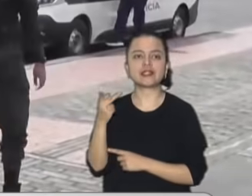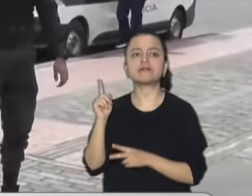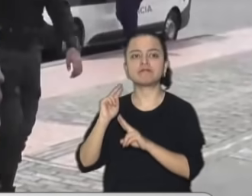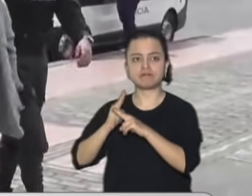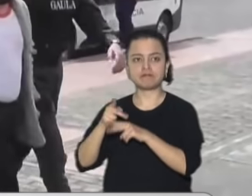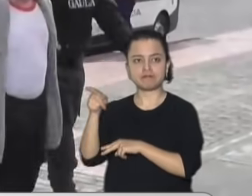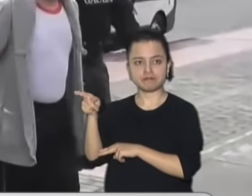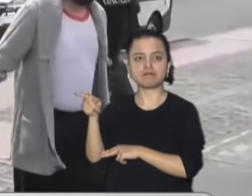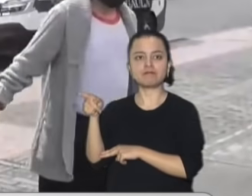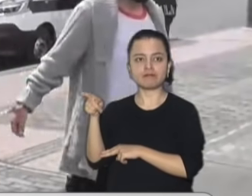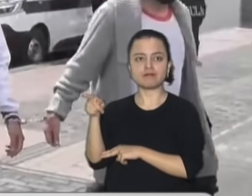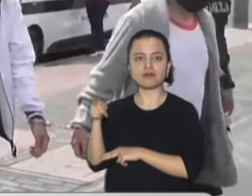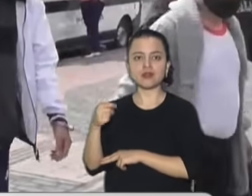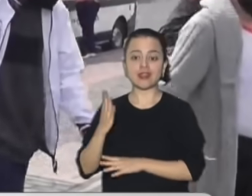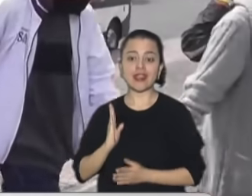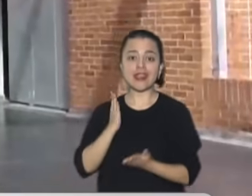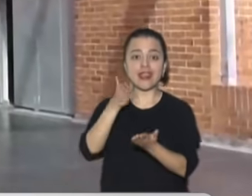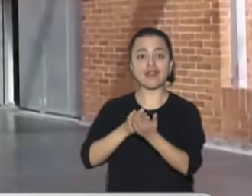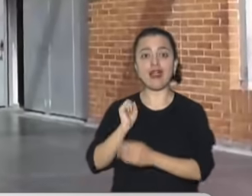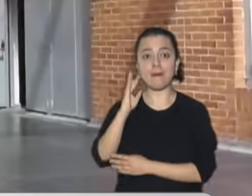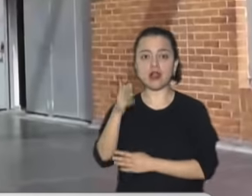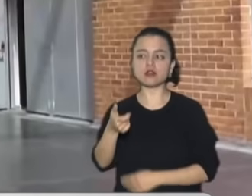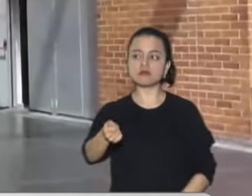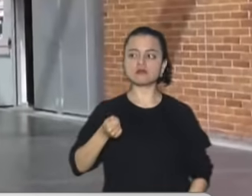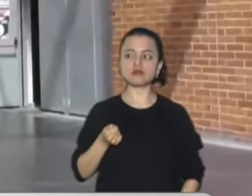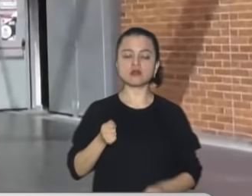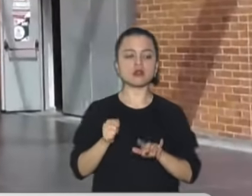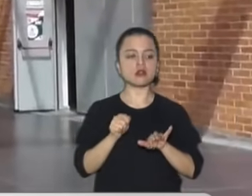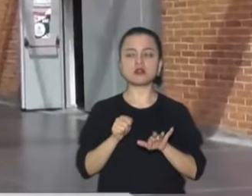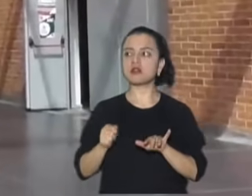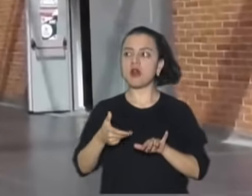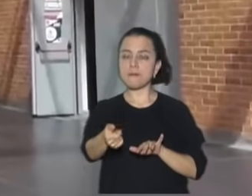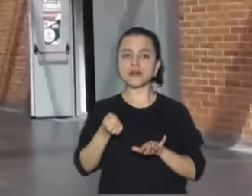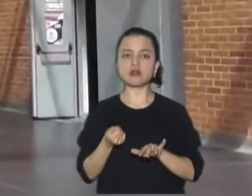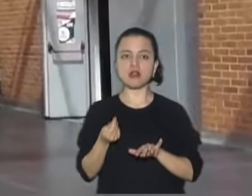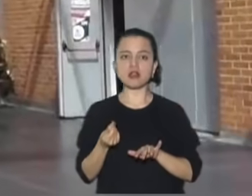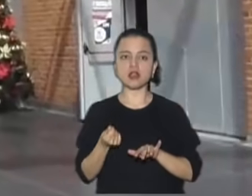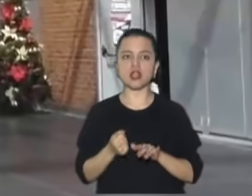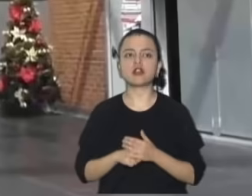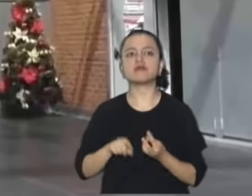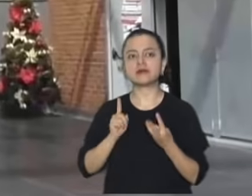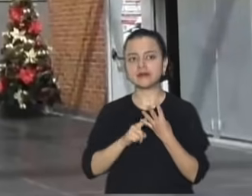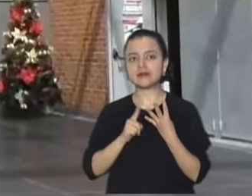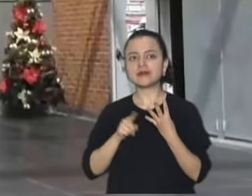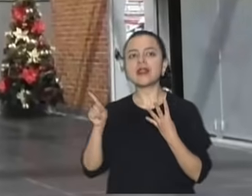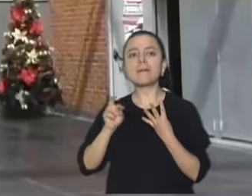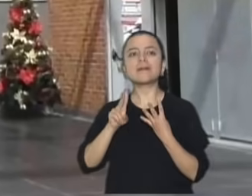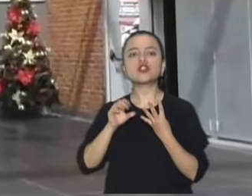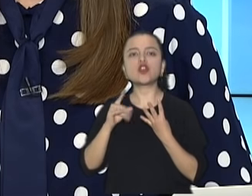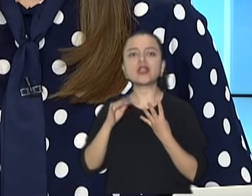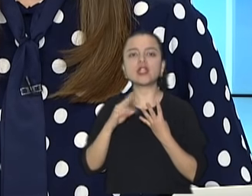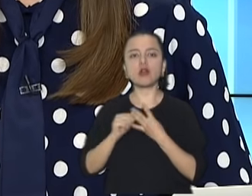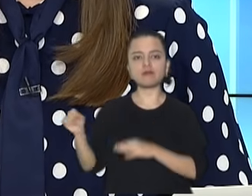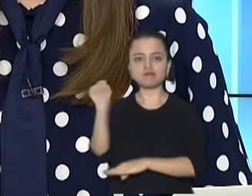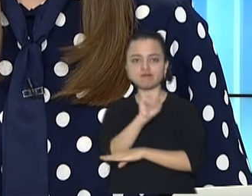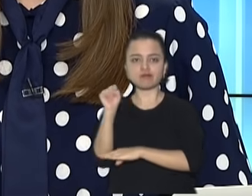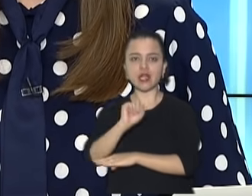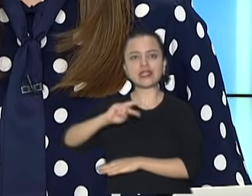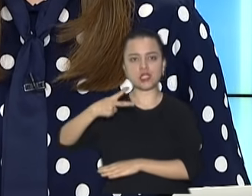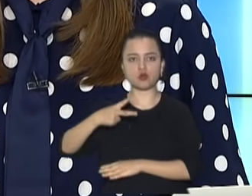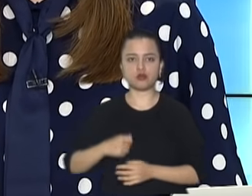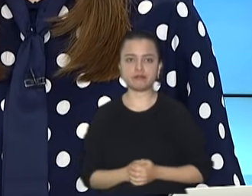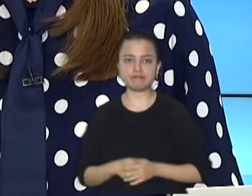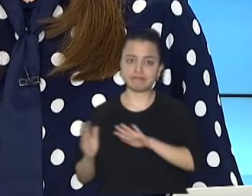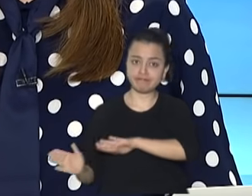de los cajeros, y también Wilmer Castiblanco alias Victorino, quien era el conductor del segundo taxi. Entre tanto,